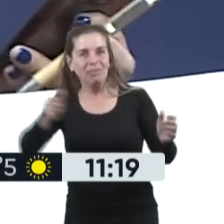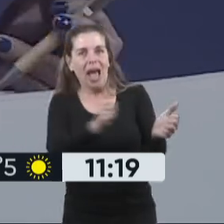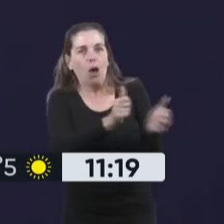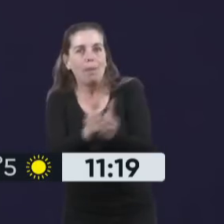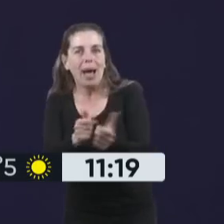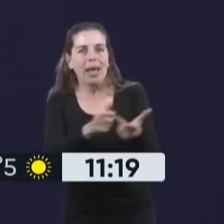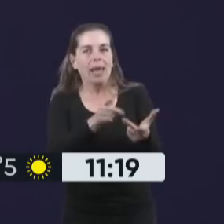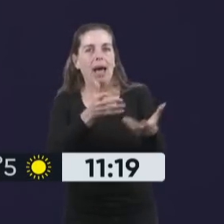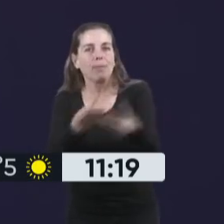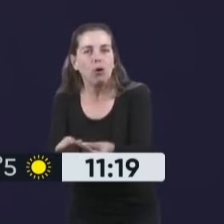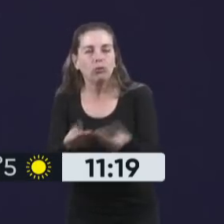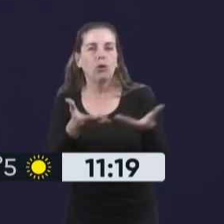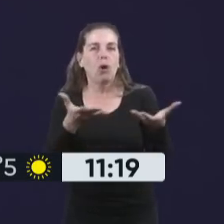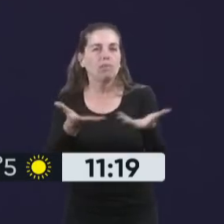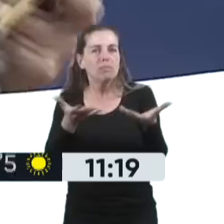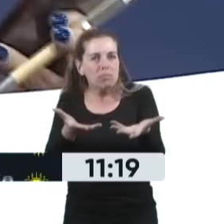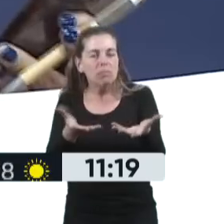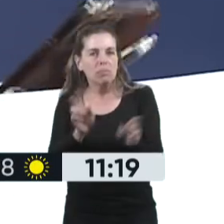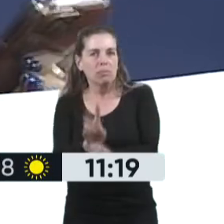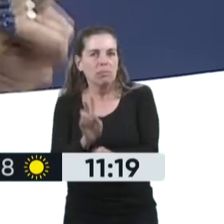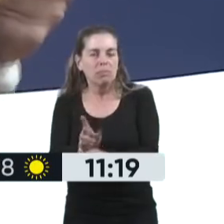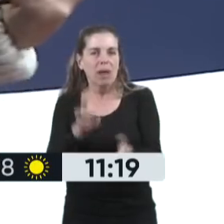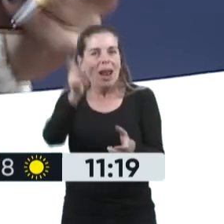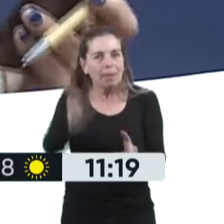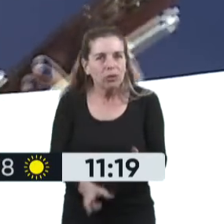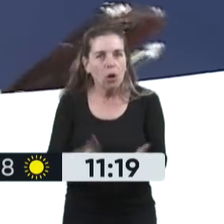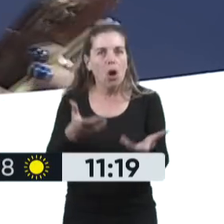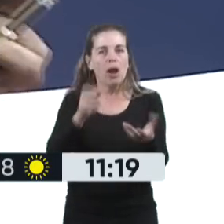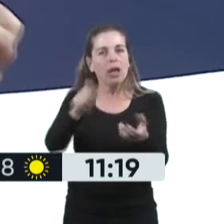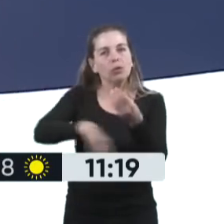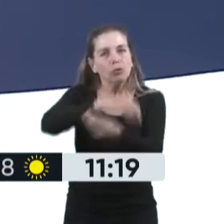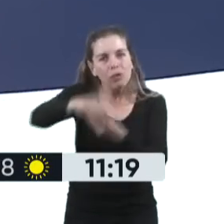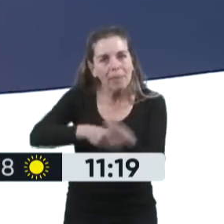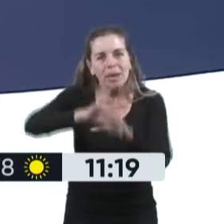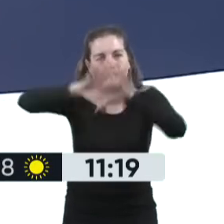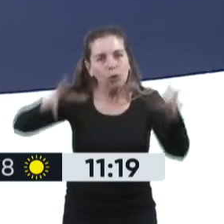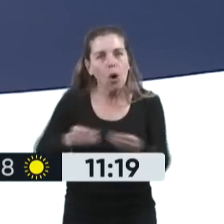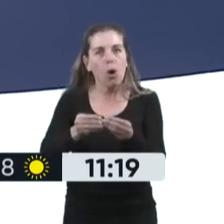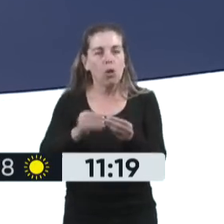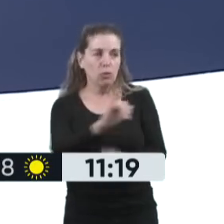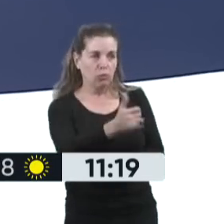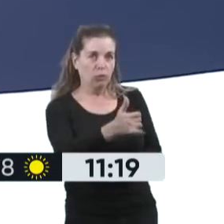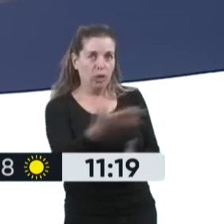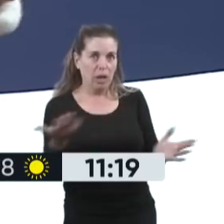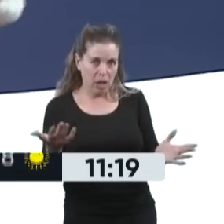Por supuesto que sí. en sostener a la víctima, a sus familias, Totalmente. en controlar lo que